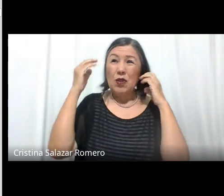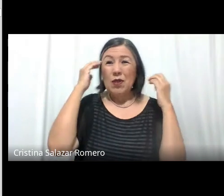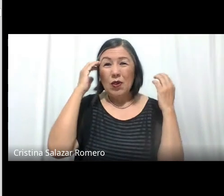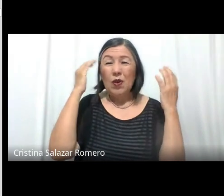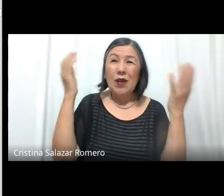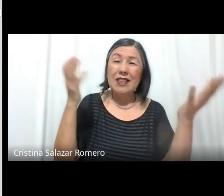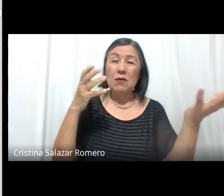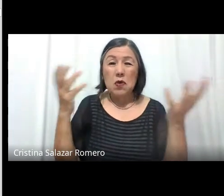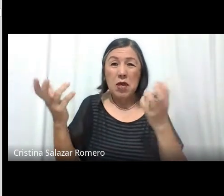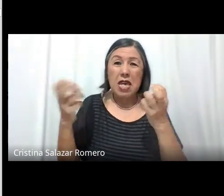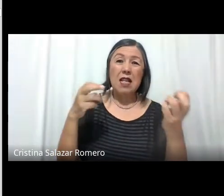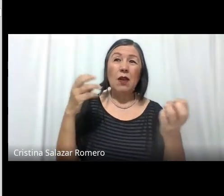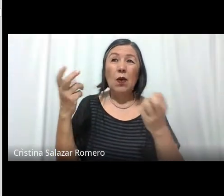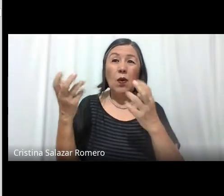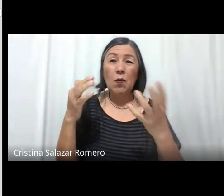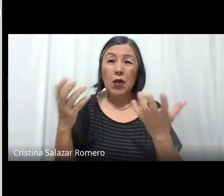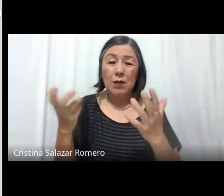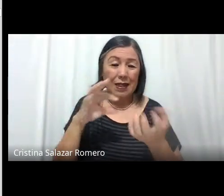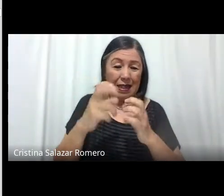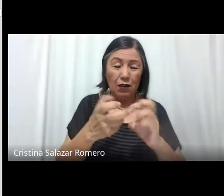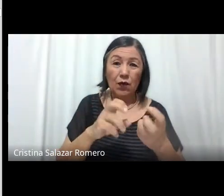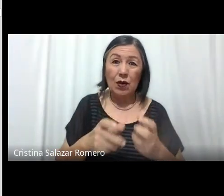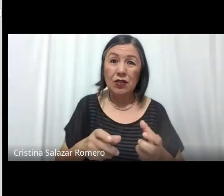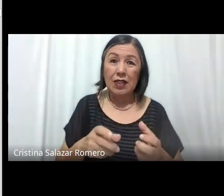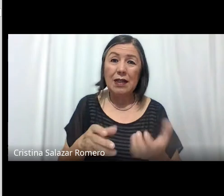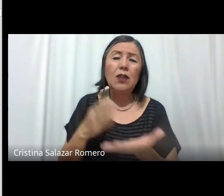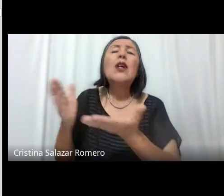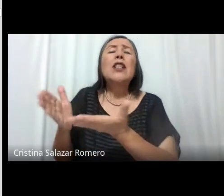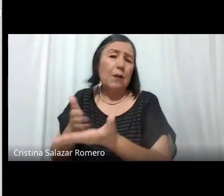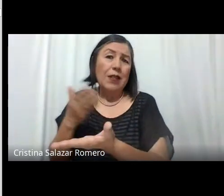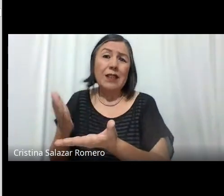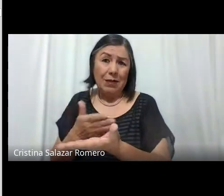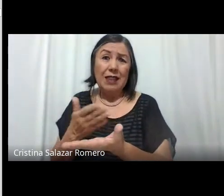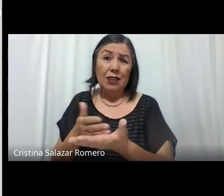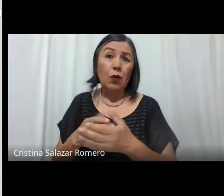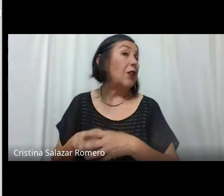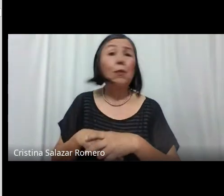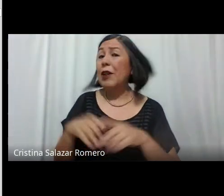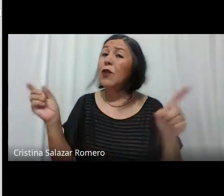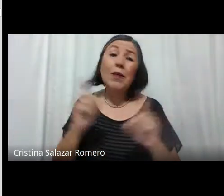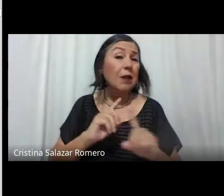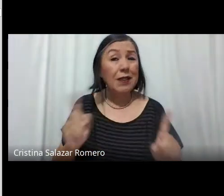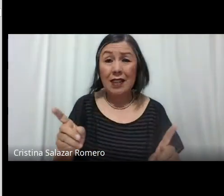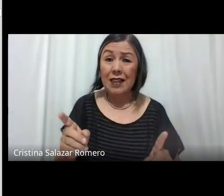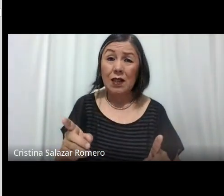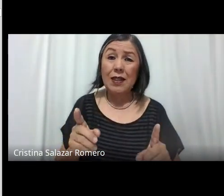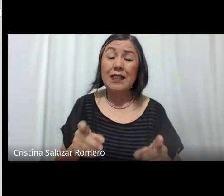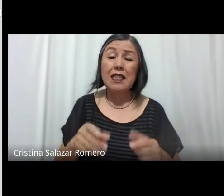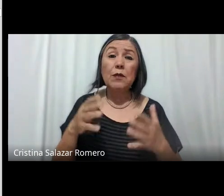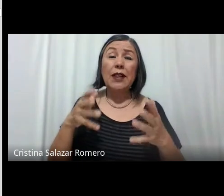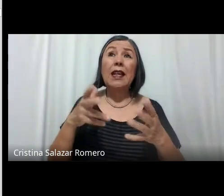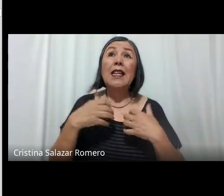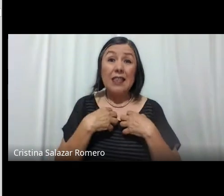se les olvidó cuál es el movimiento, cómo iba la configuración de la mano, se puedan remitir al documento, pero no para aprender la lengua